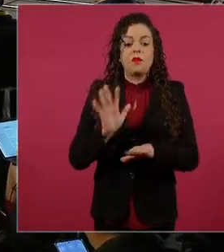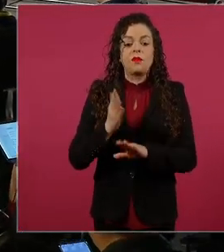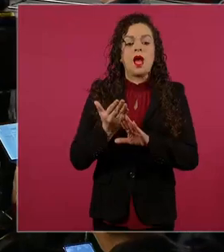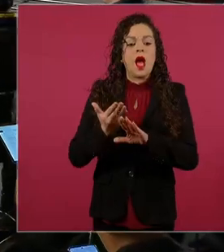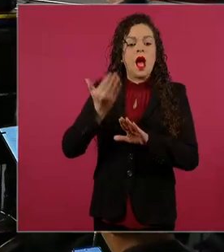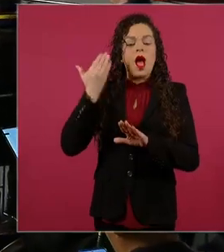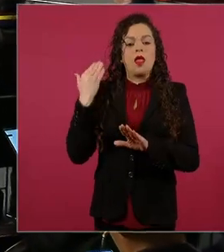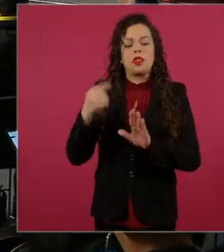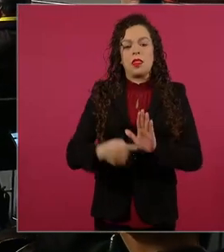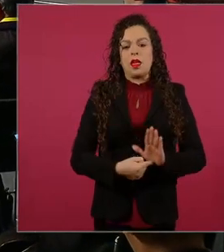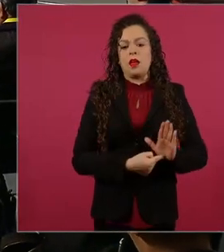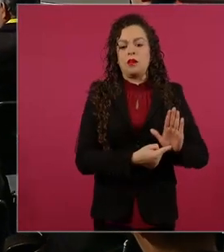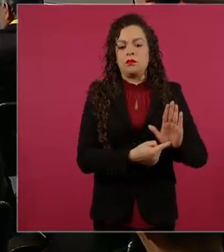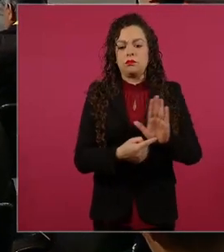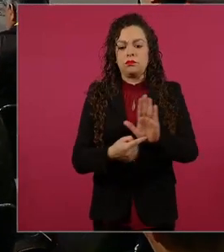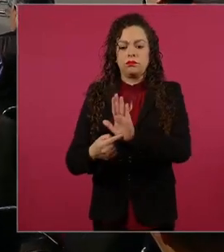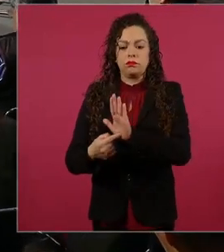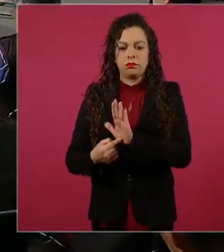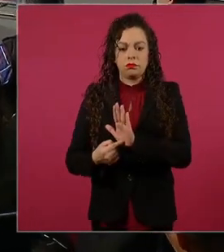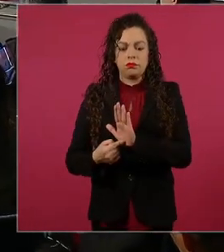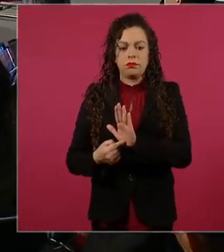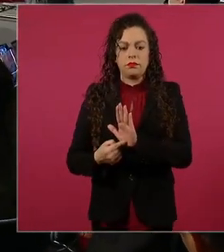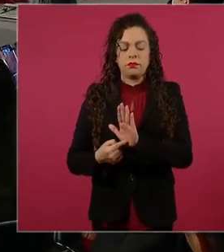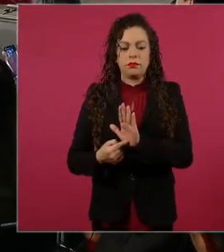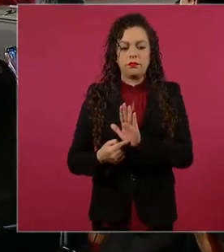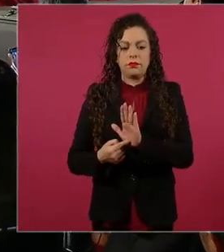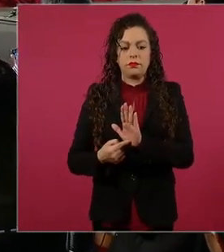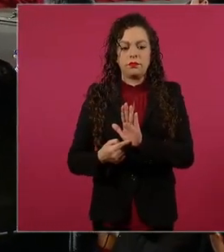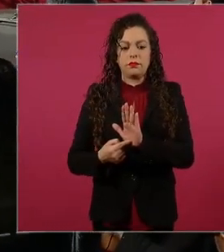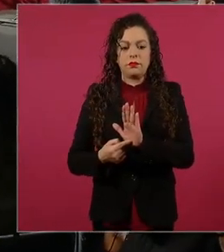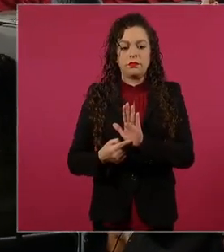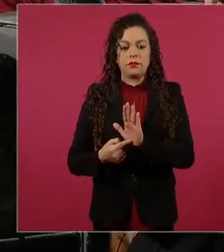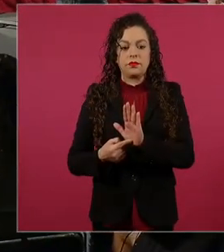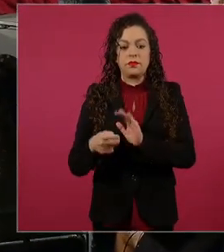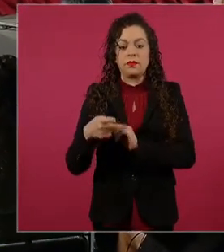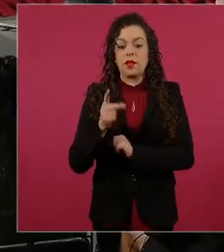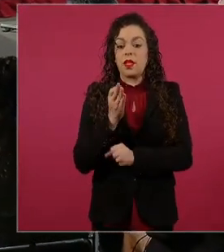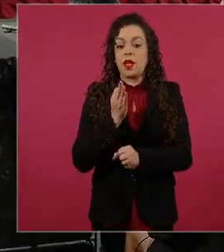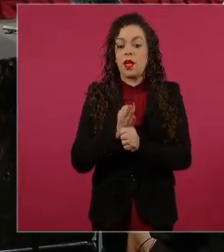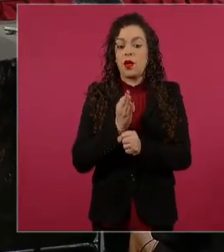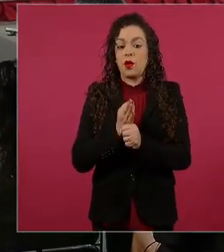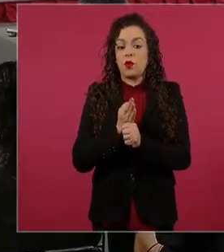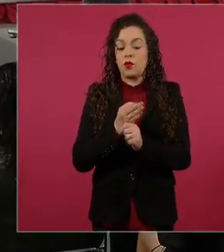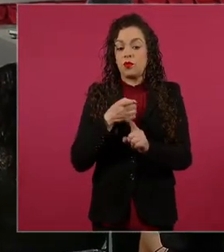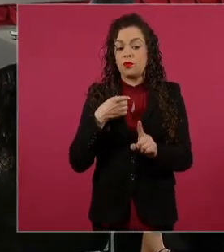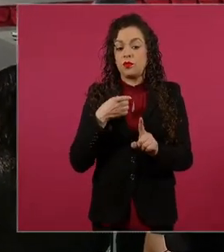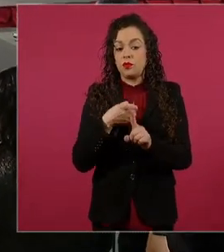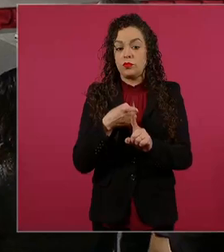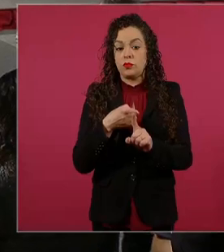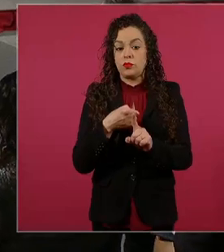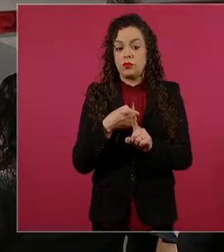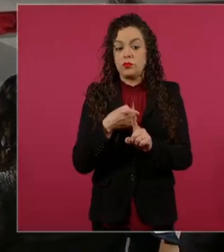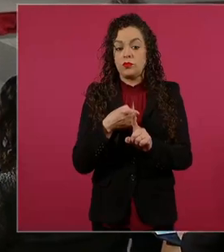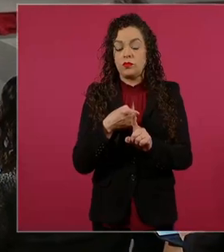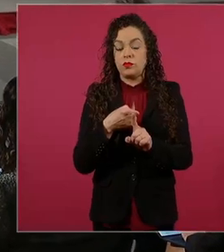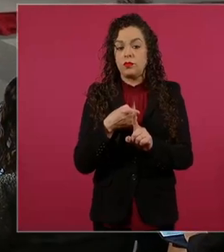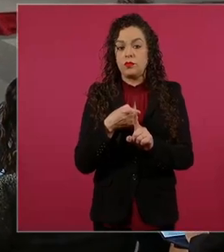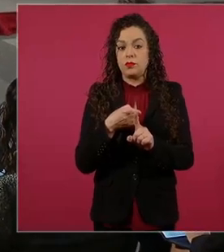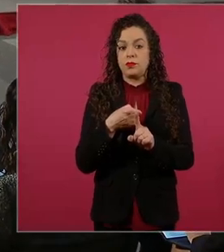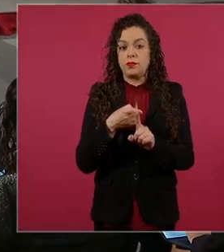compartido en alguna ocasión anterior, pero ahora tiene el objetivo de reafirmar sobre algunos